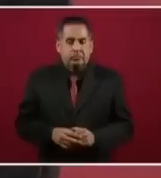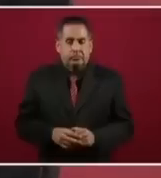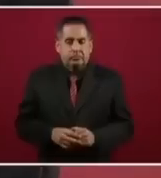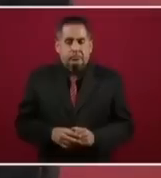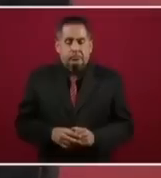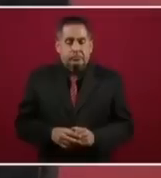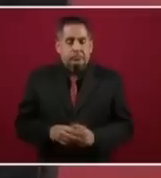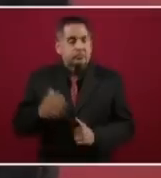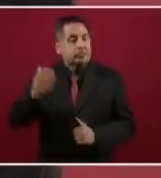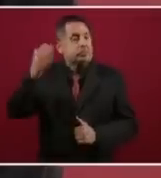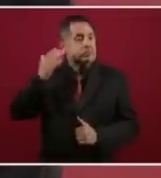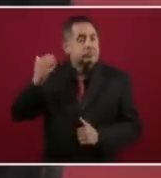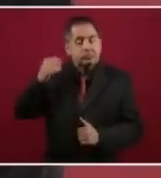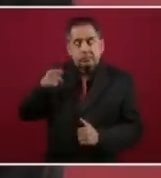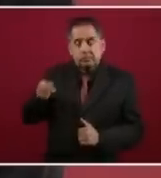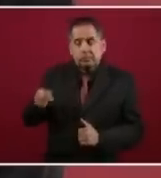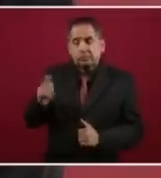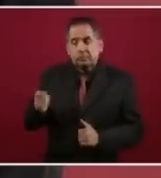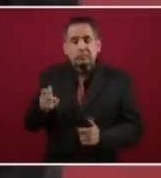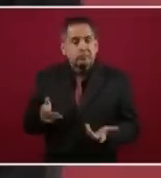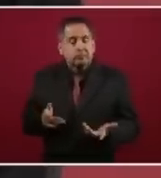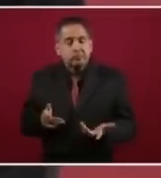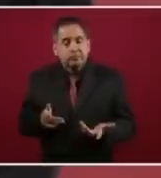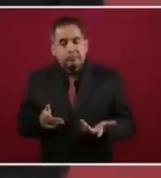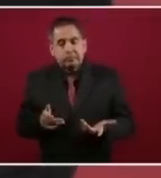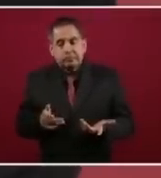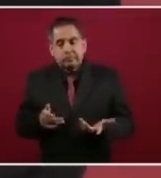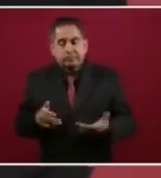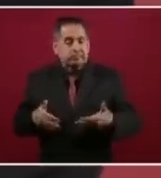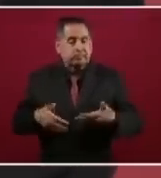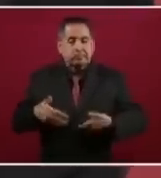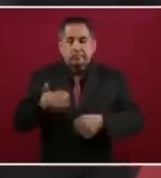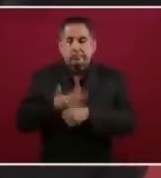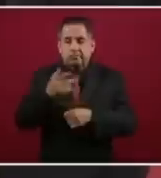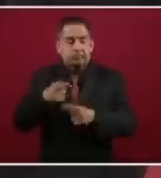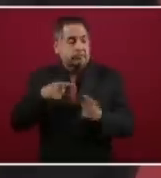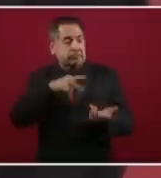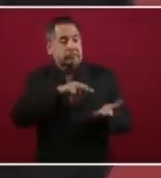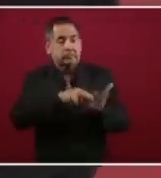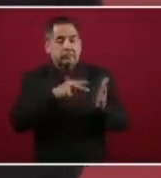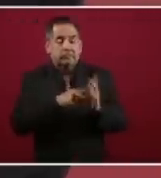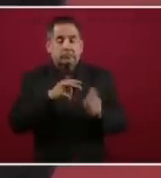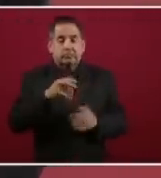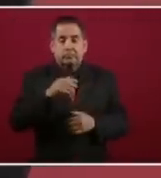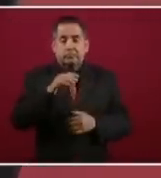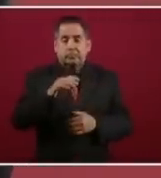la molestia que le causó el que el ingeniero Heberto Castillo